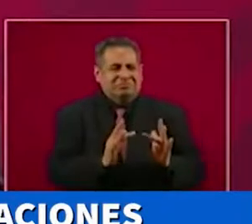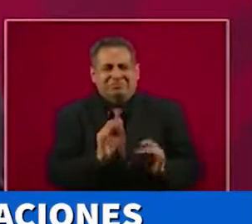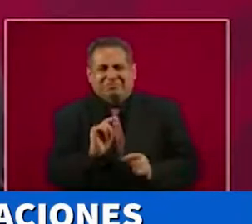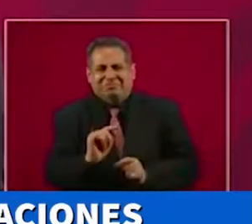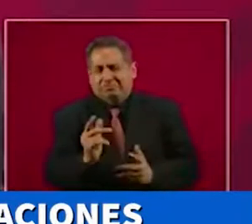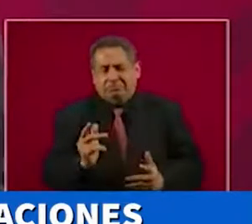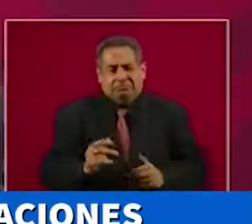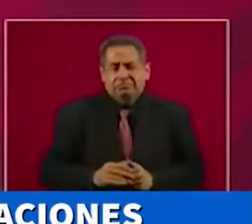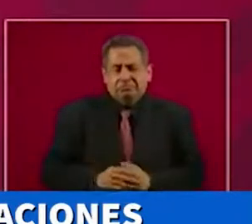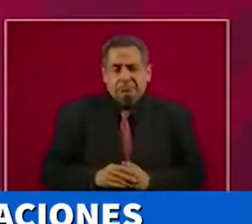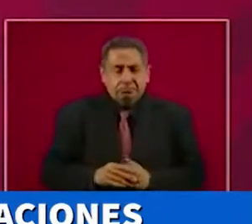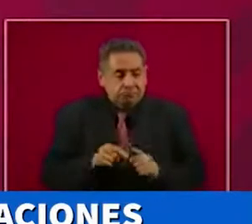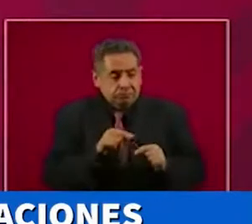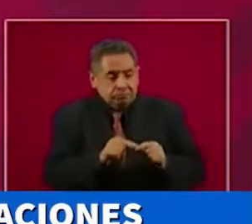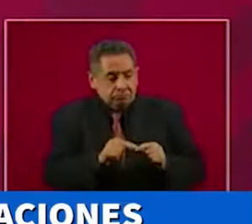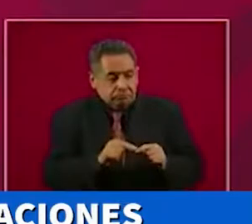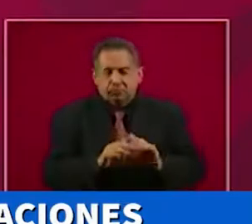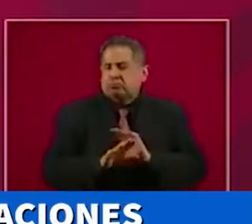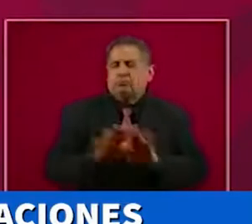tener esta